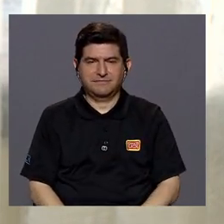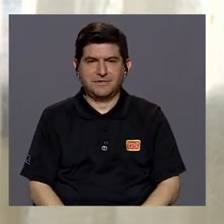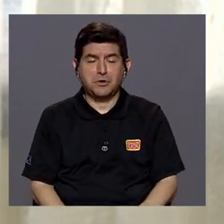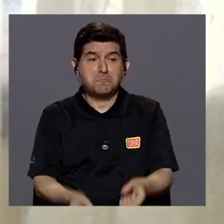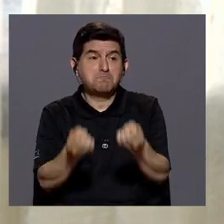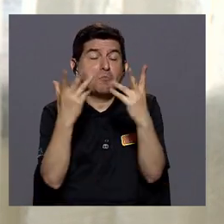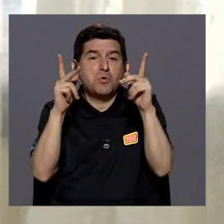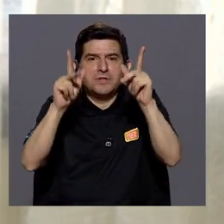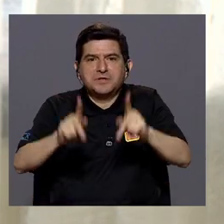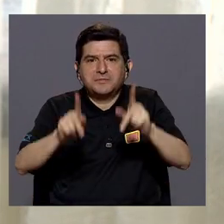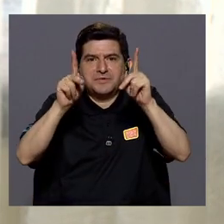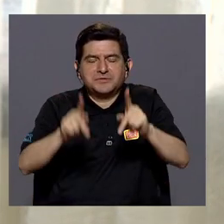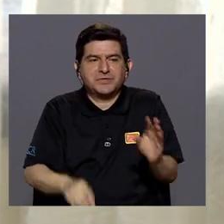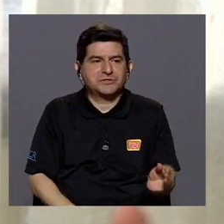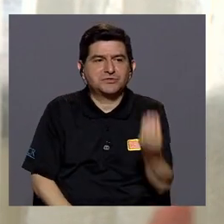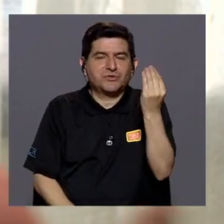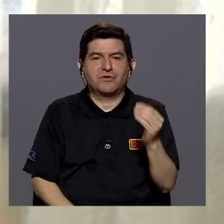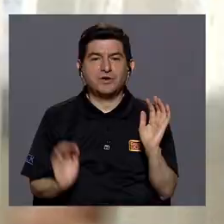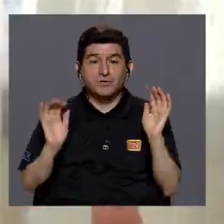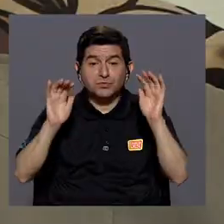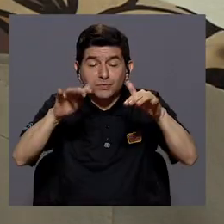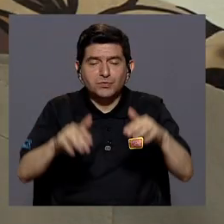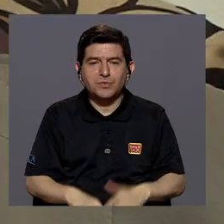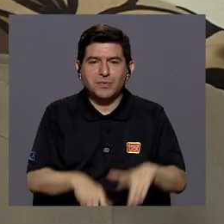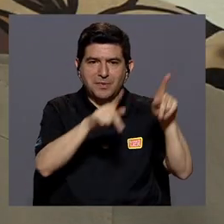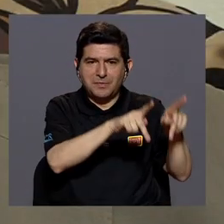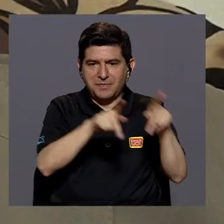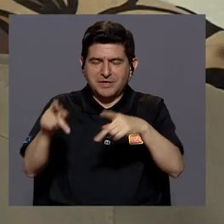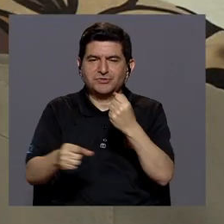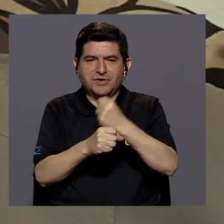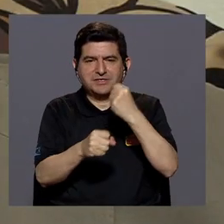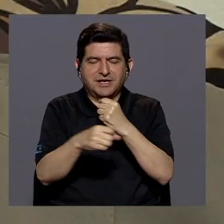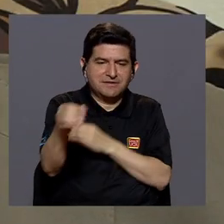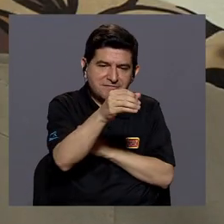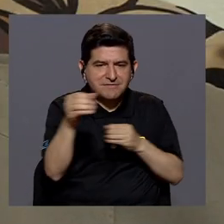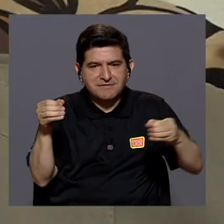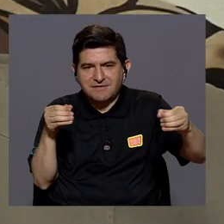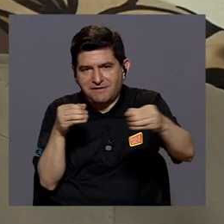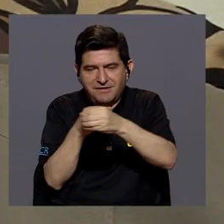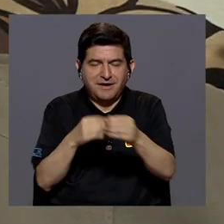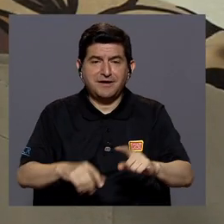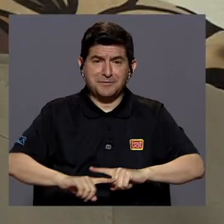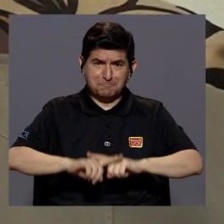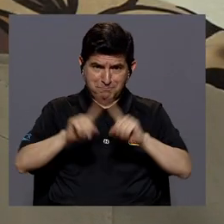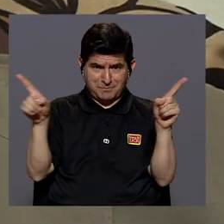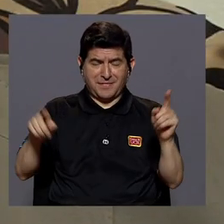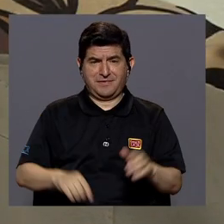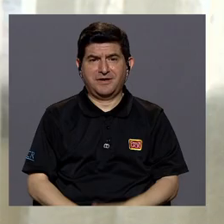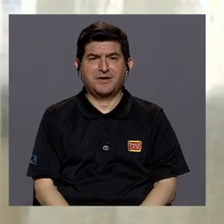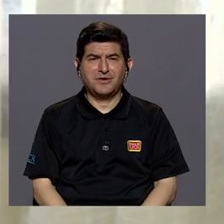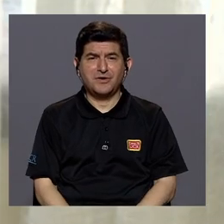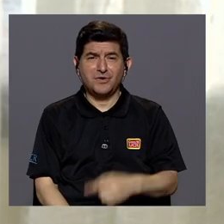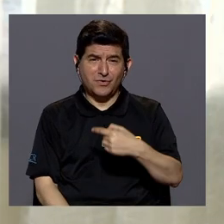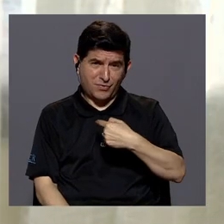de muchachos que grababan oficinas, pero uno ya